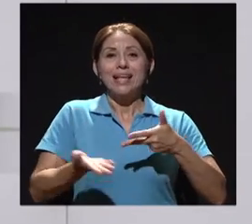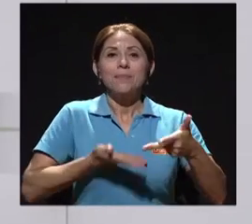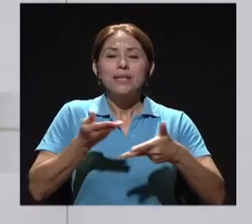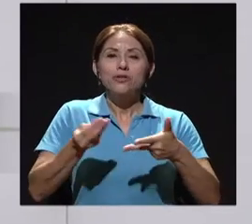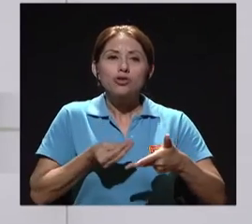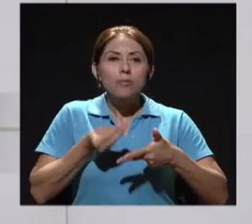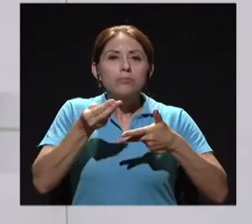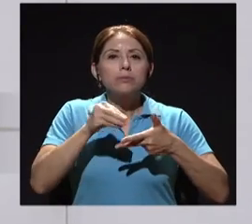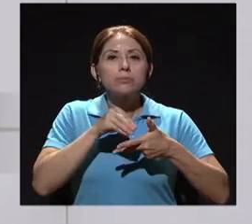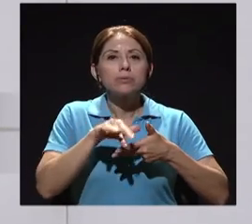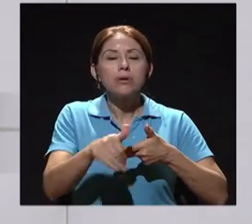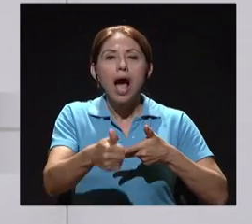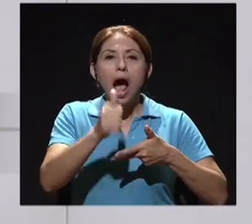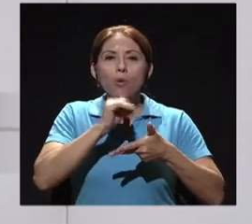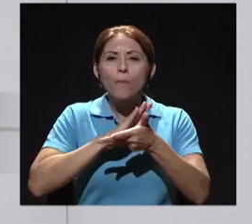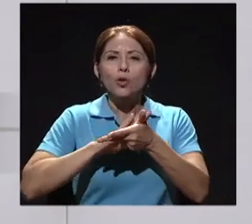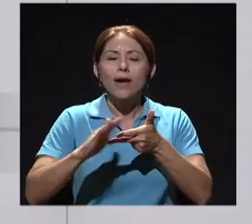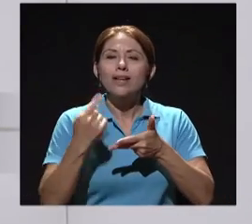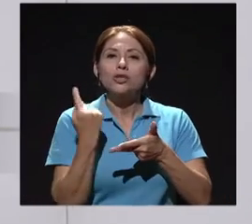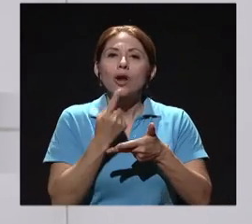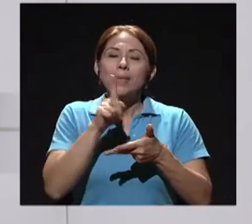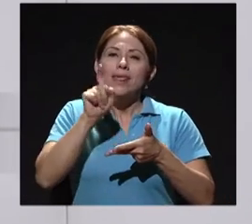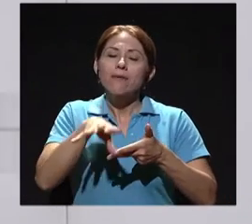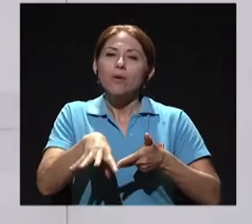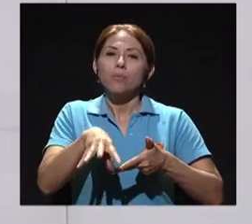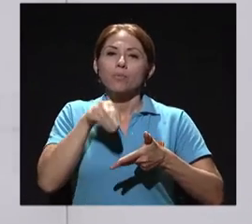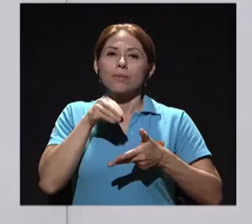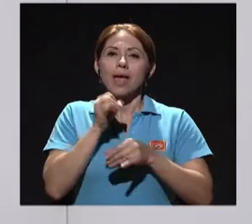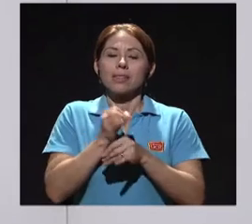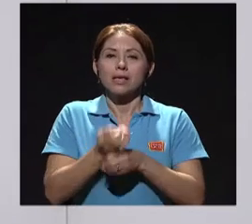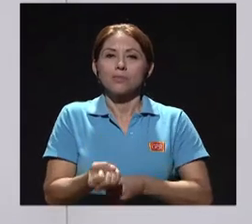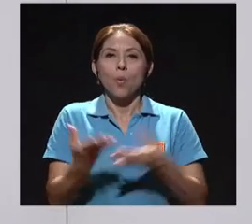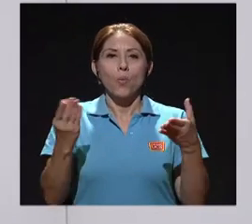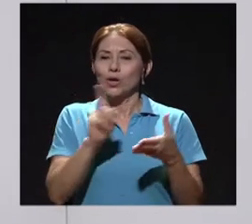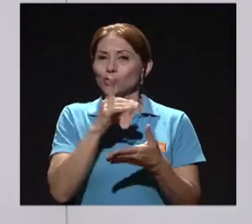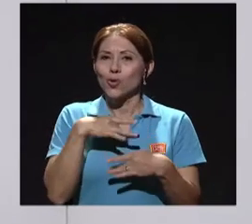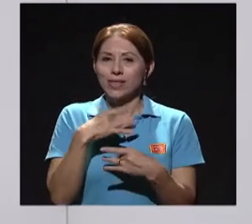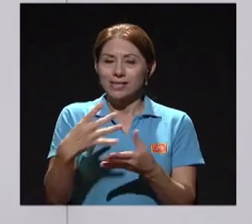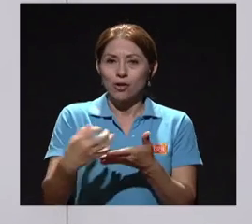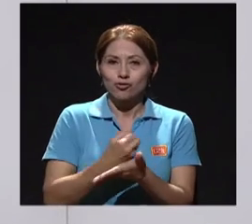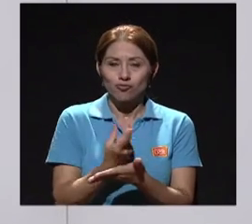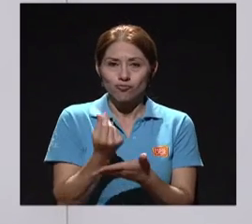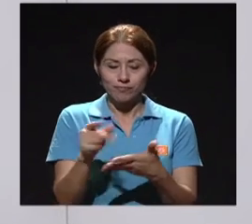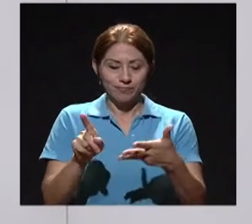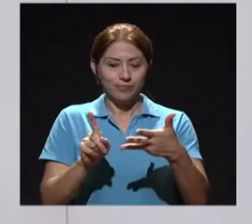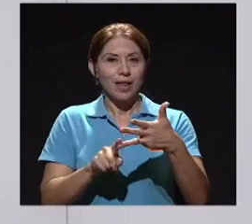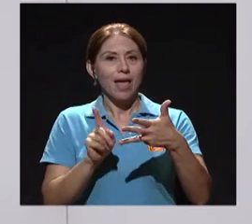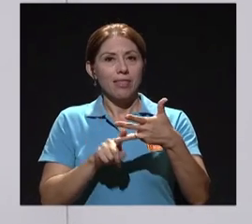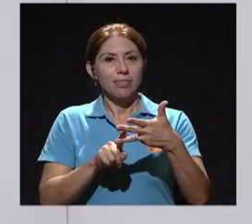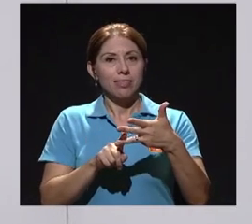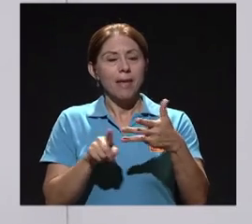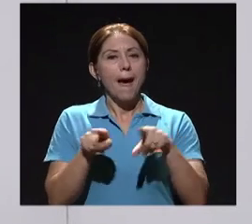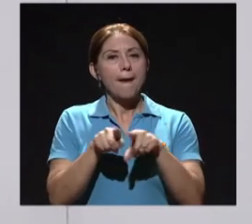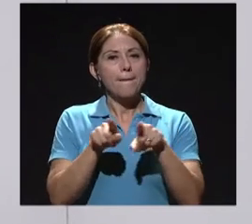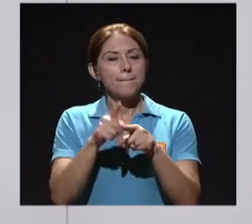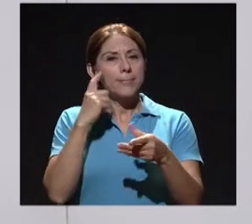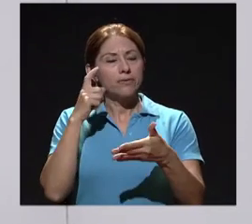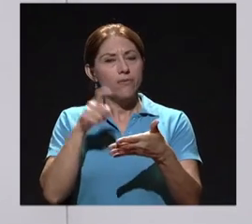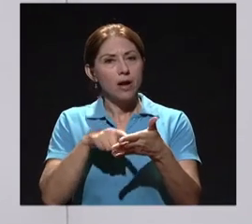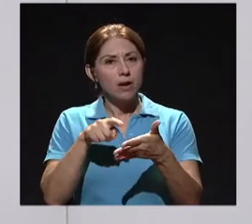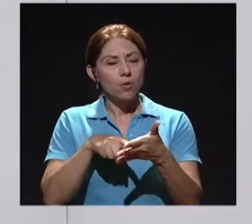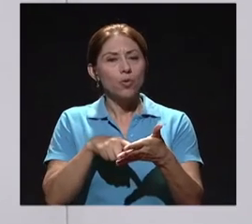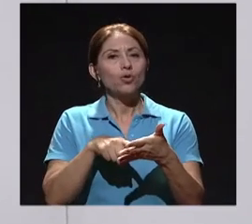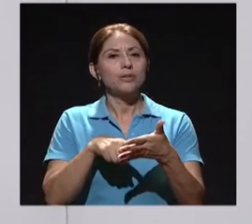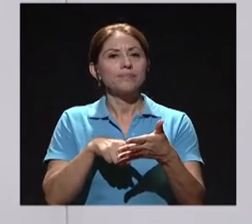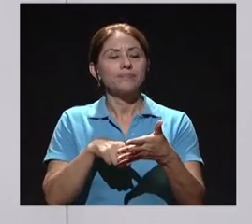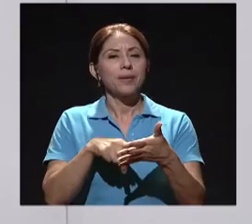potable sólo pueden estar los entes públicos y sin fines de lucro que reconoce también este la